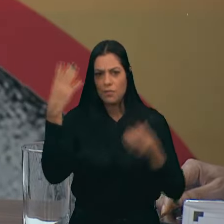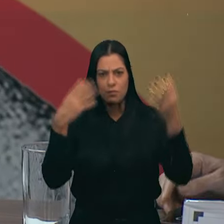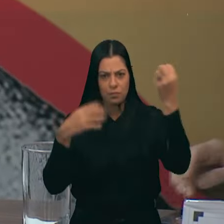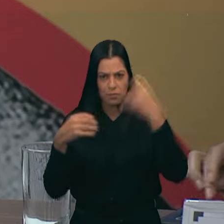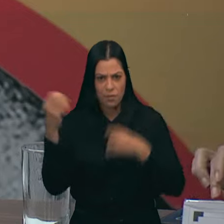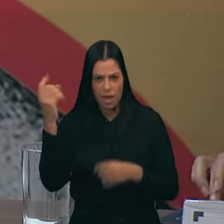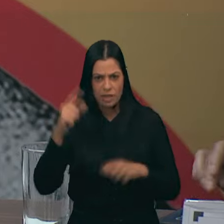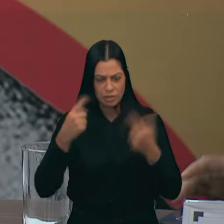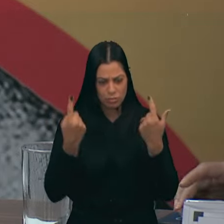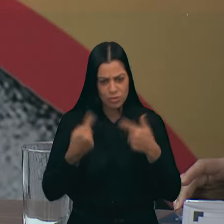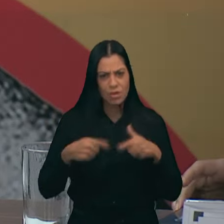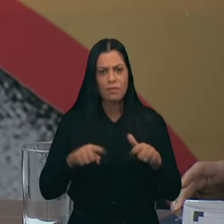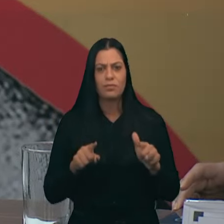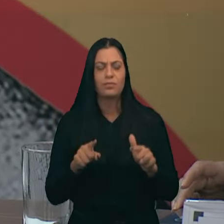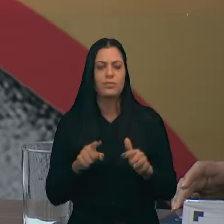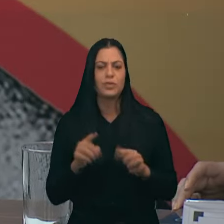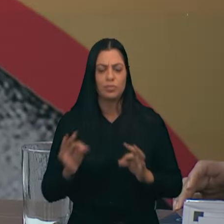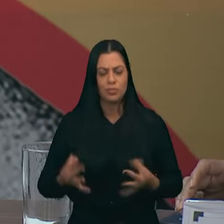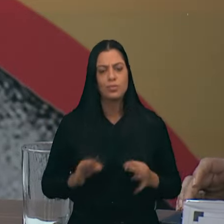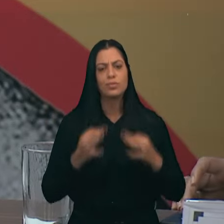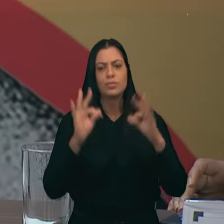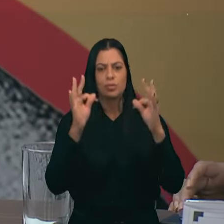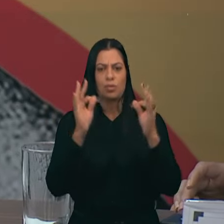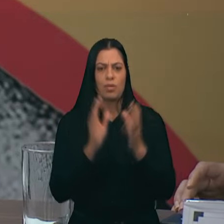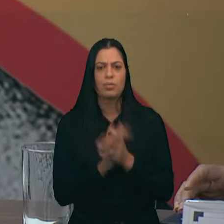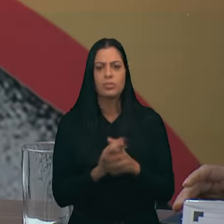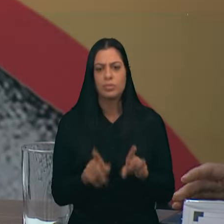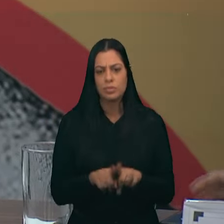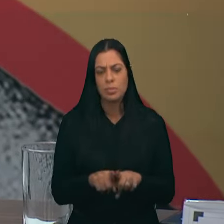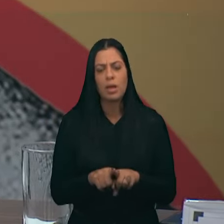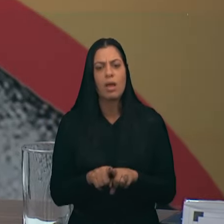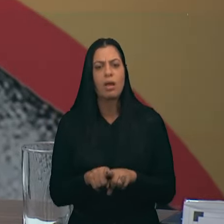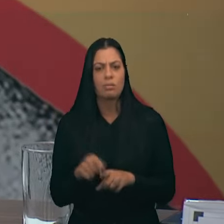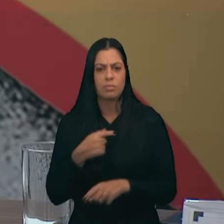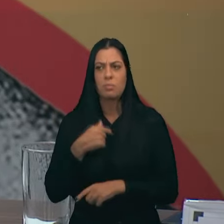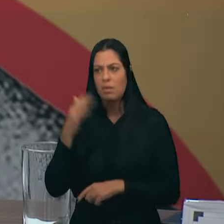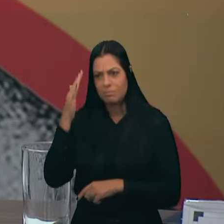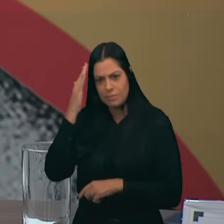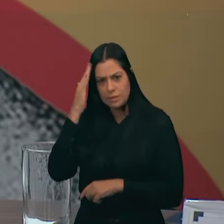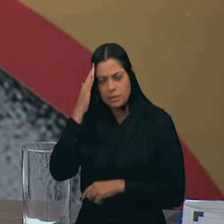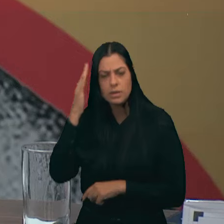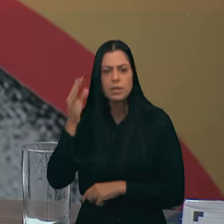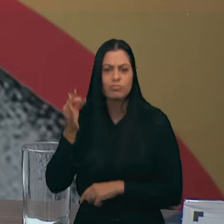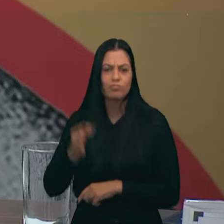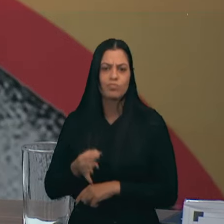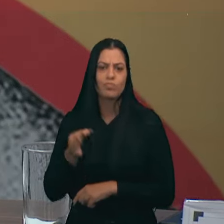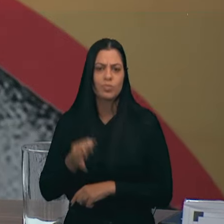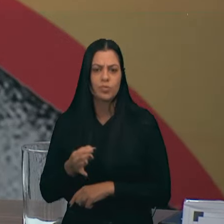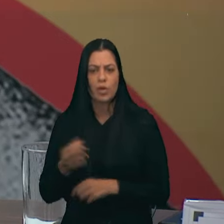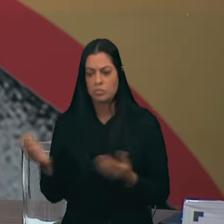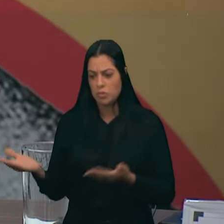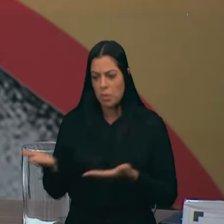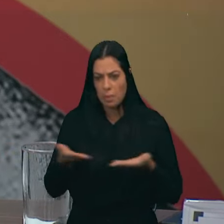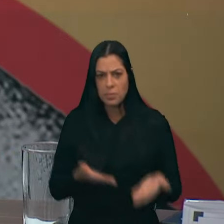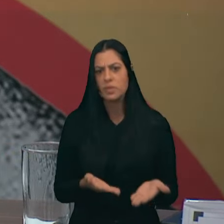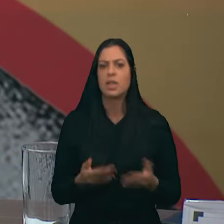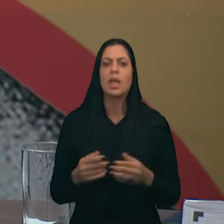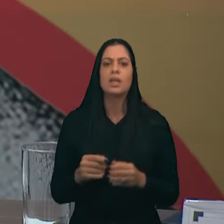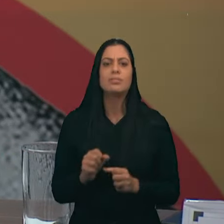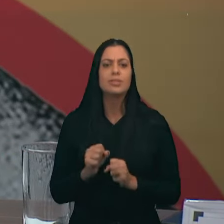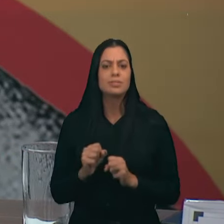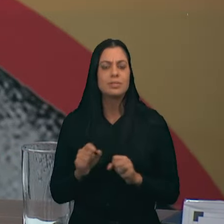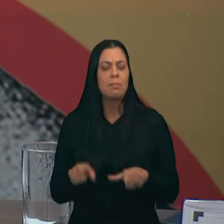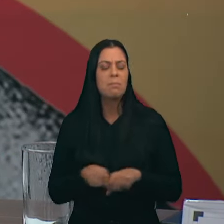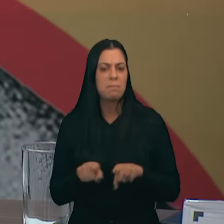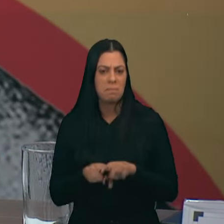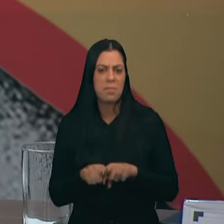considerando los nuevos retos tecnológicos. Y tengo la plena convicción de que los que están acá presentes